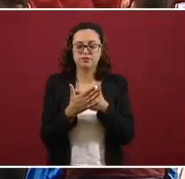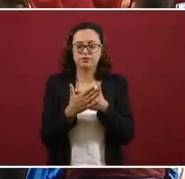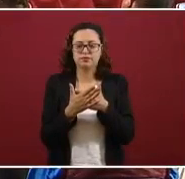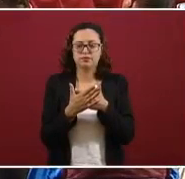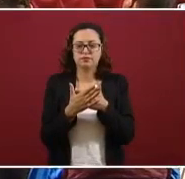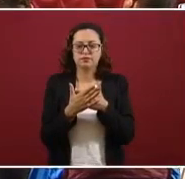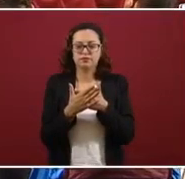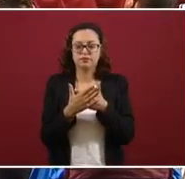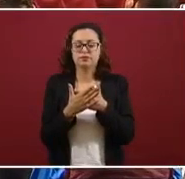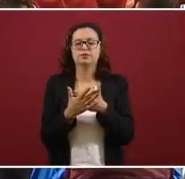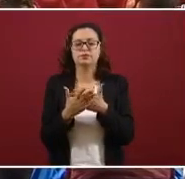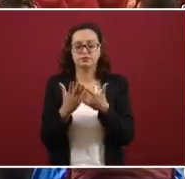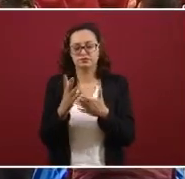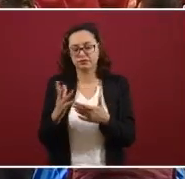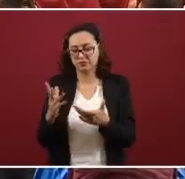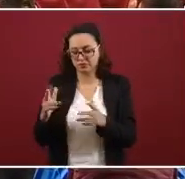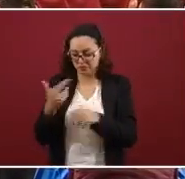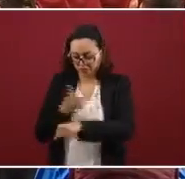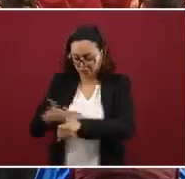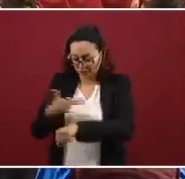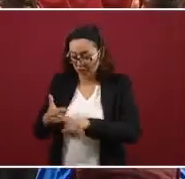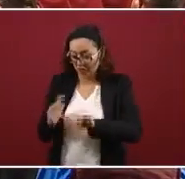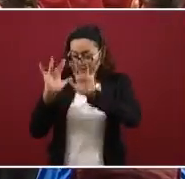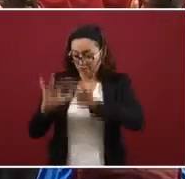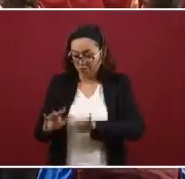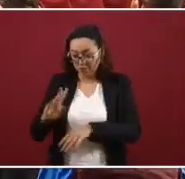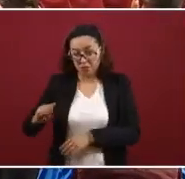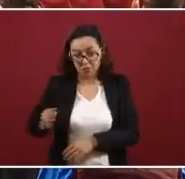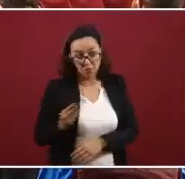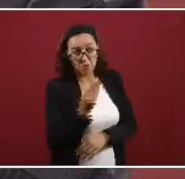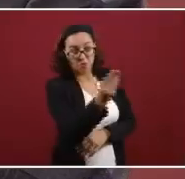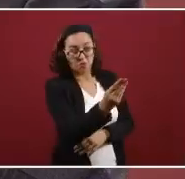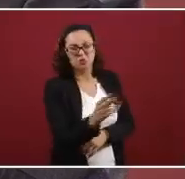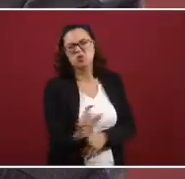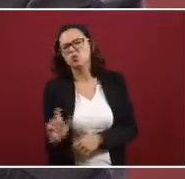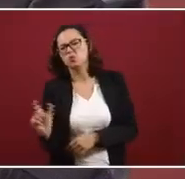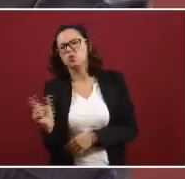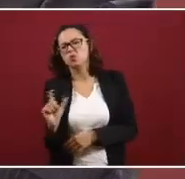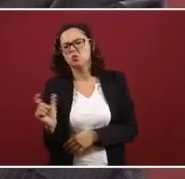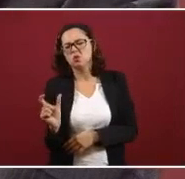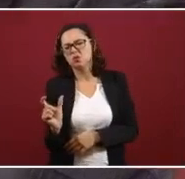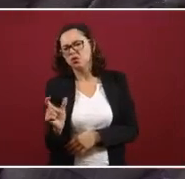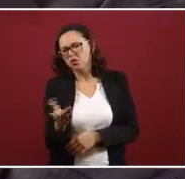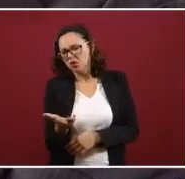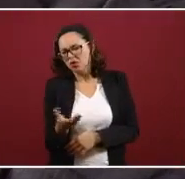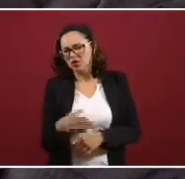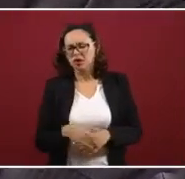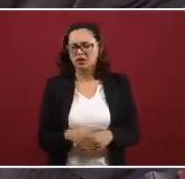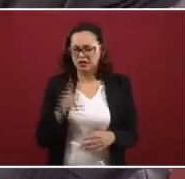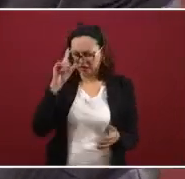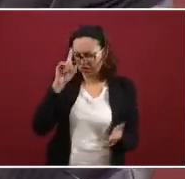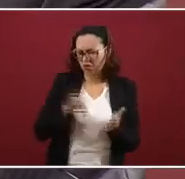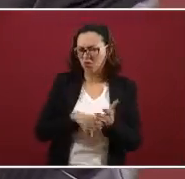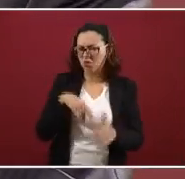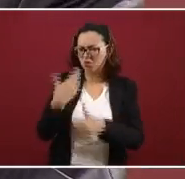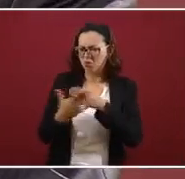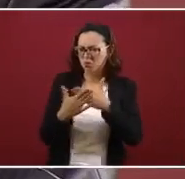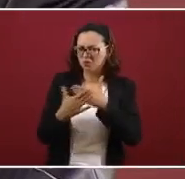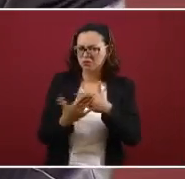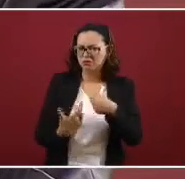se entrega la solicitud. ¿Cuándo sería esto, presidente? Creo que la semana